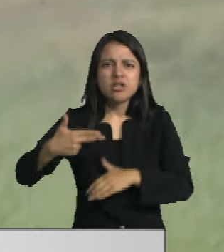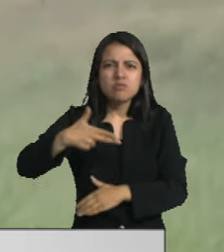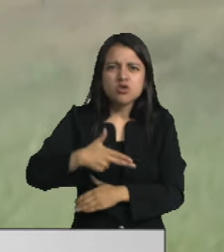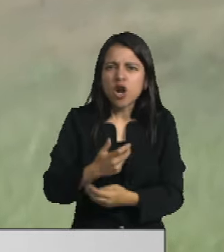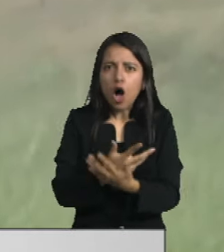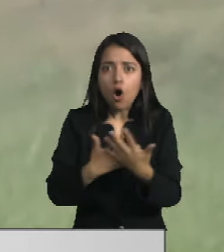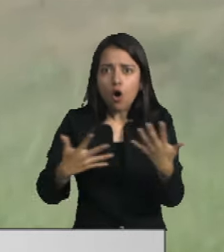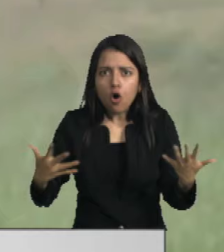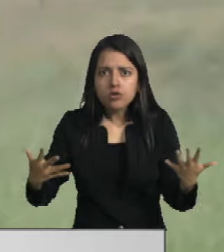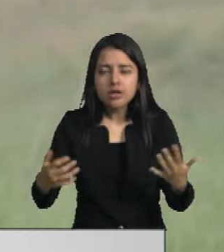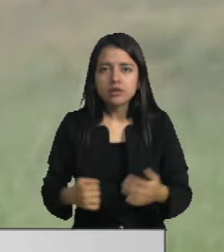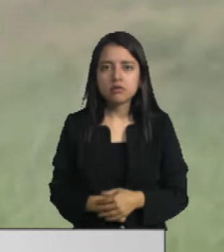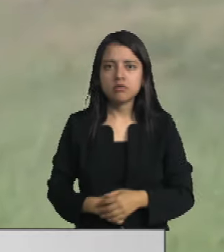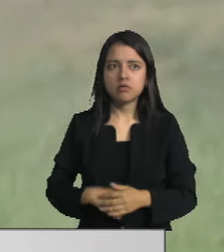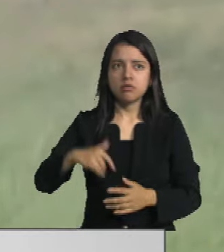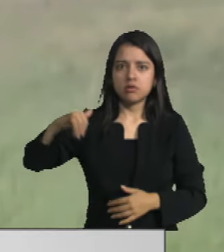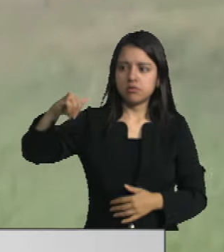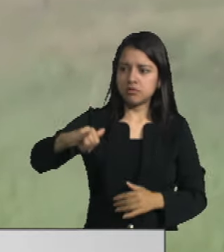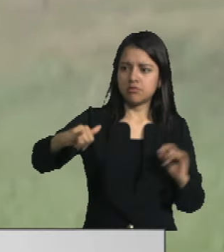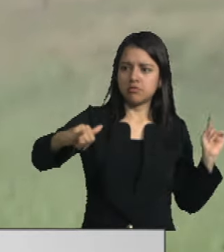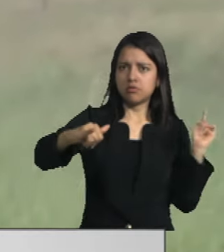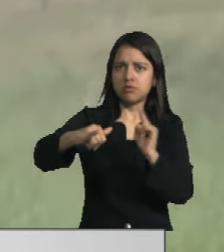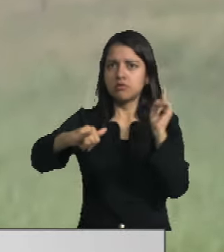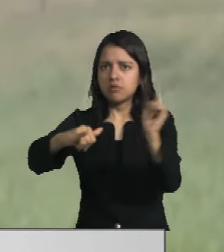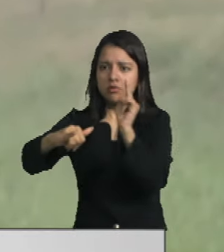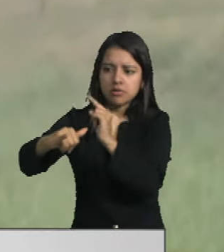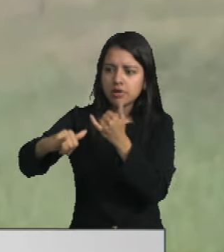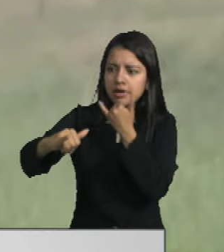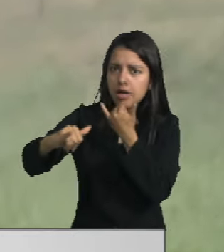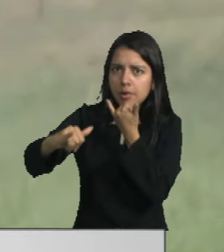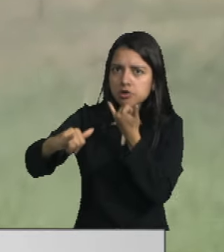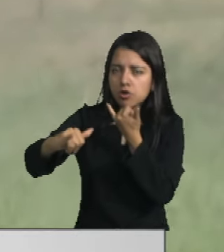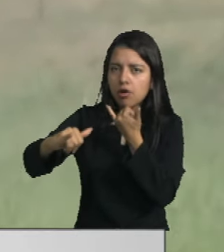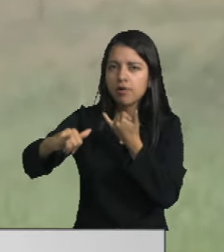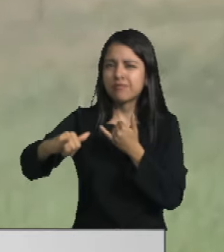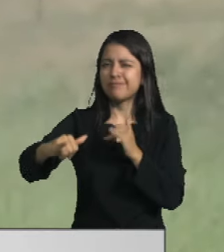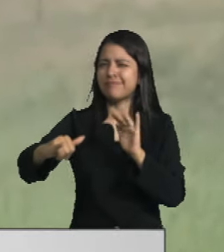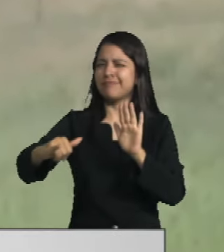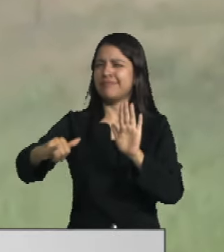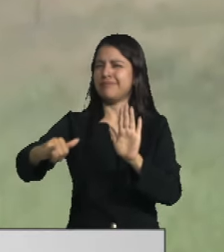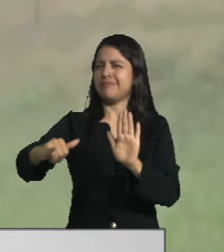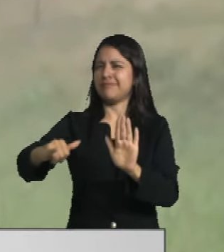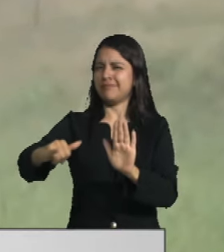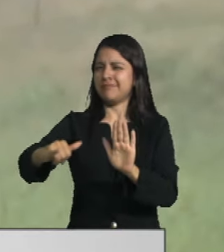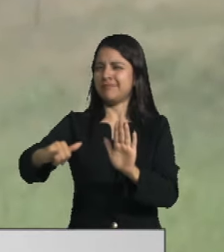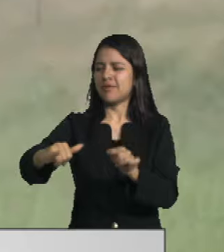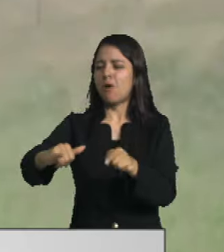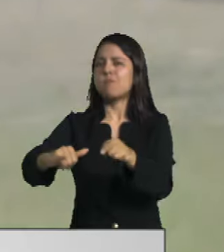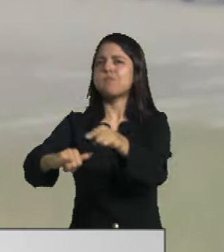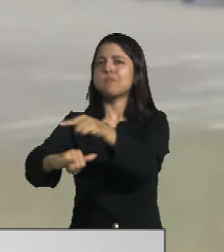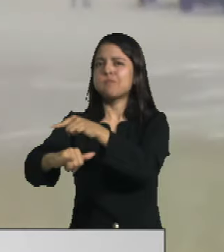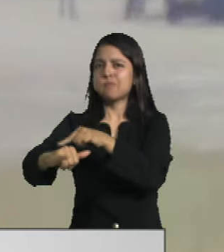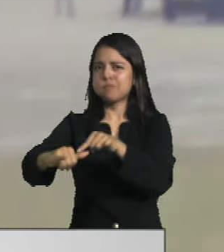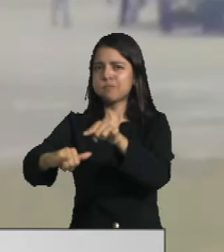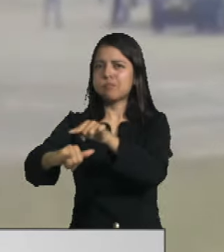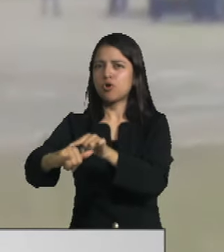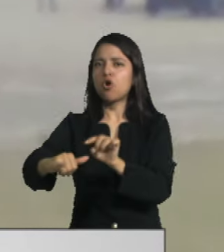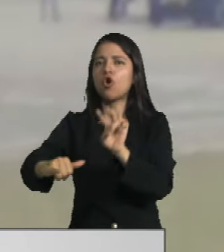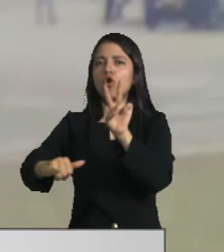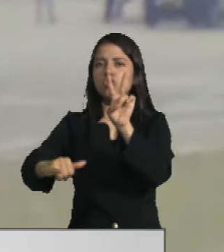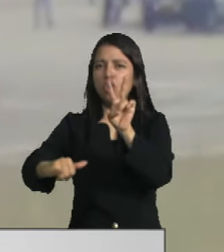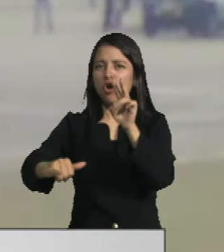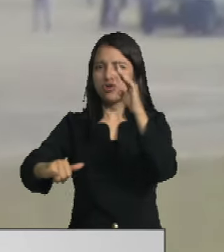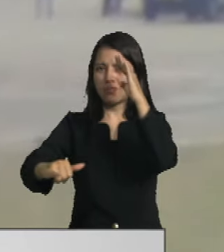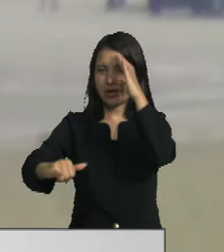aterrizar porque se dañaron los instrumentos y perdieron el rumbo, pero minutos después revelaron que a bordo había 2 oficiales